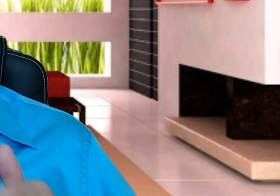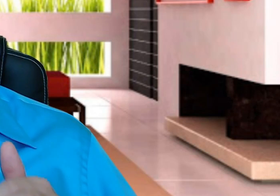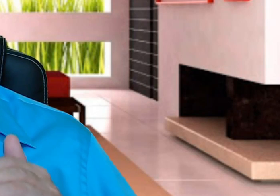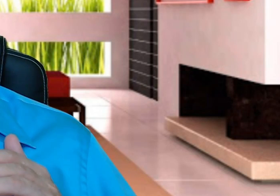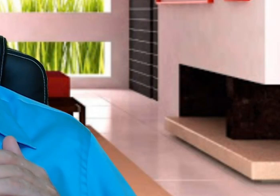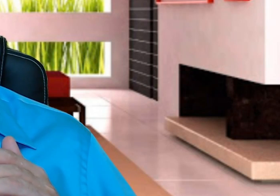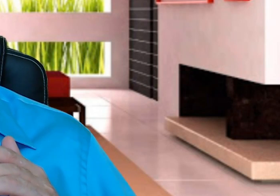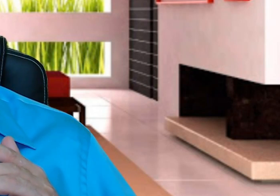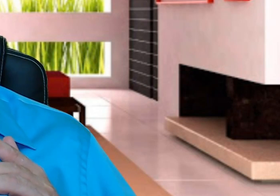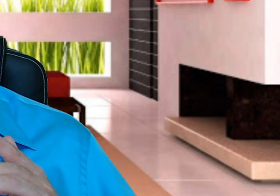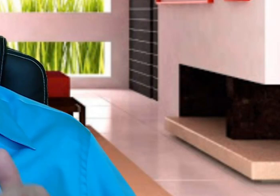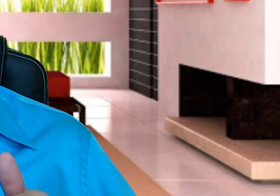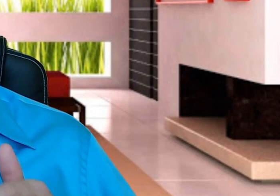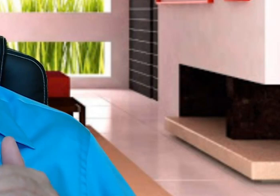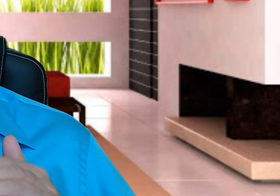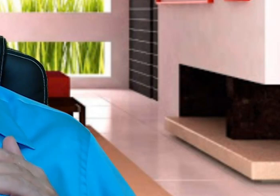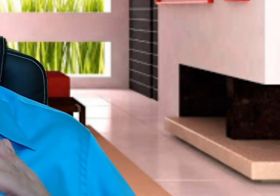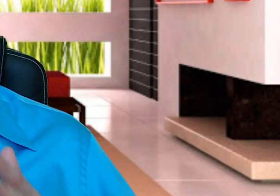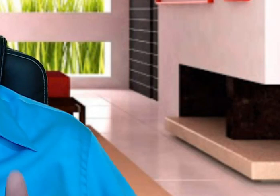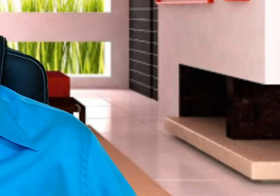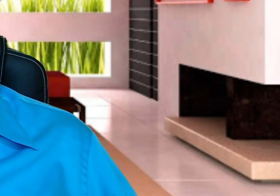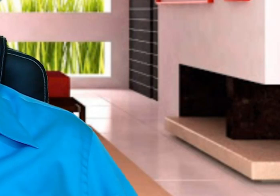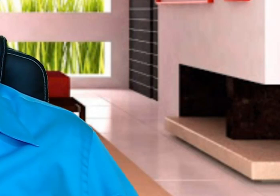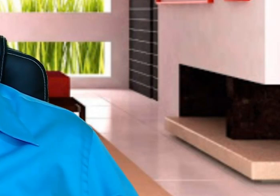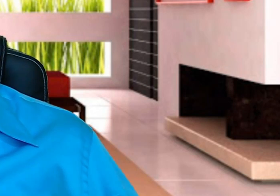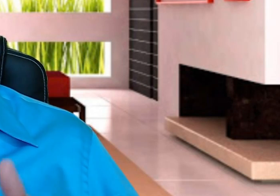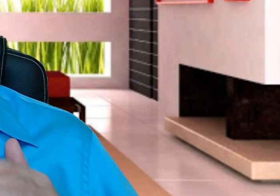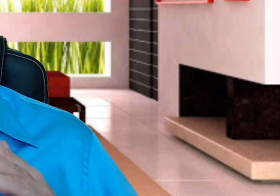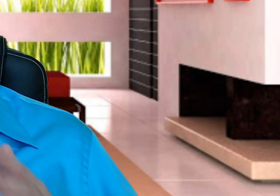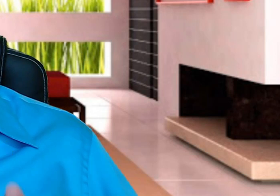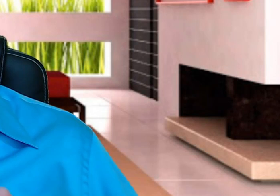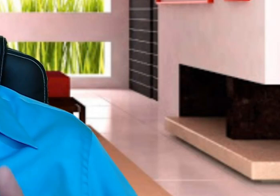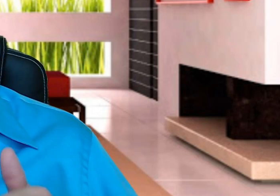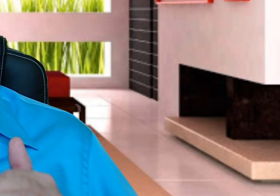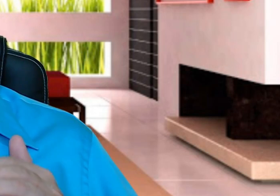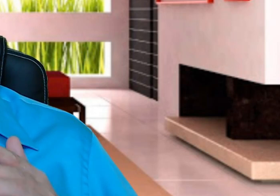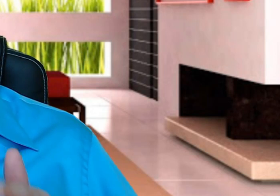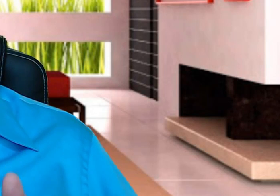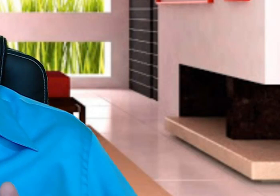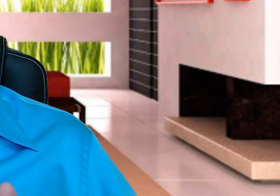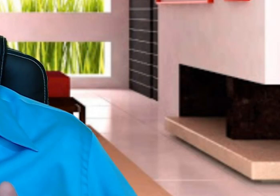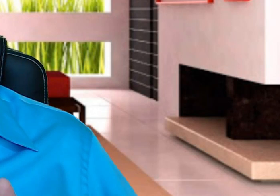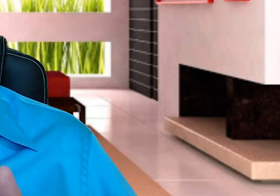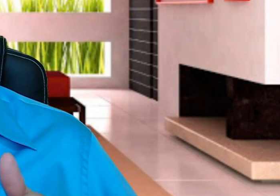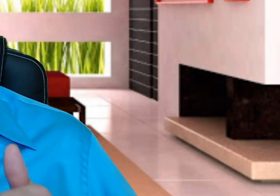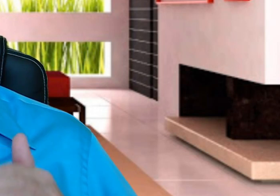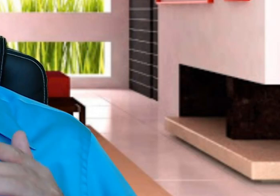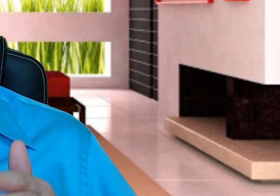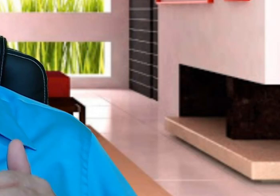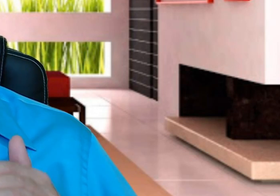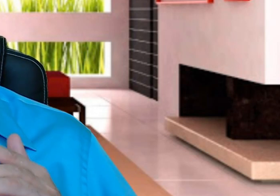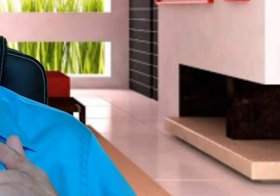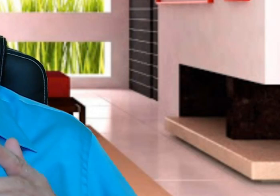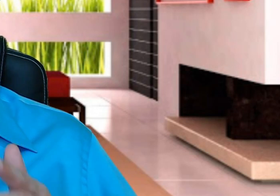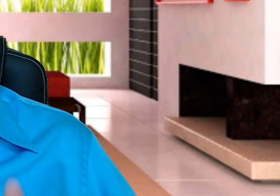el legislador del PRI ha de estar muy preocupado, porque en cualquier momento estos señores que hoy les